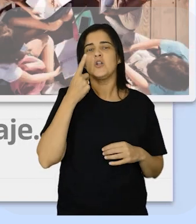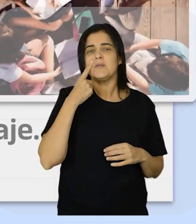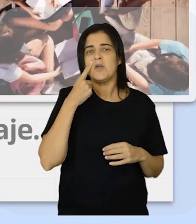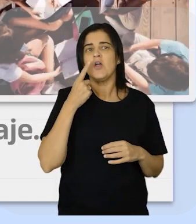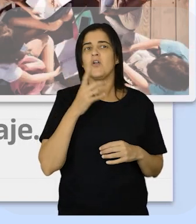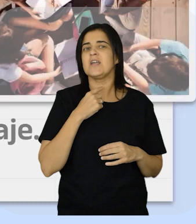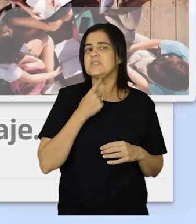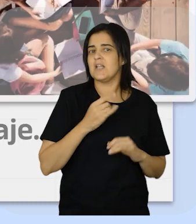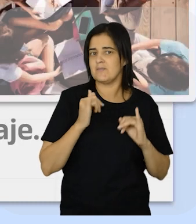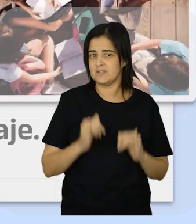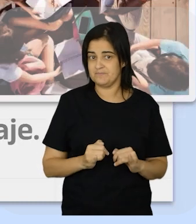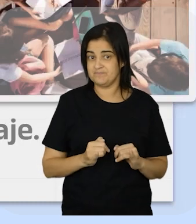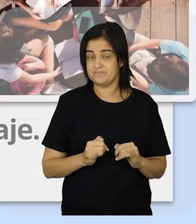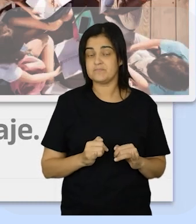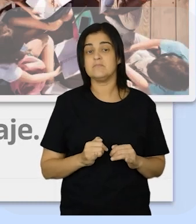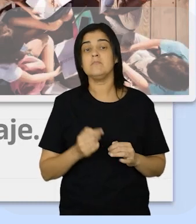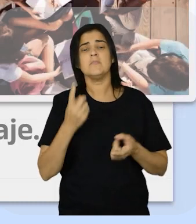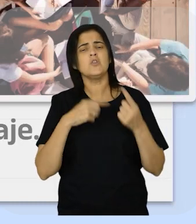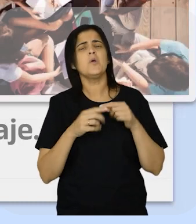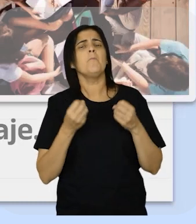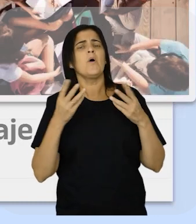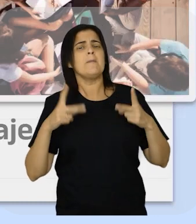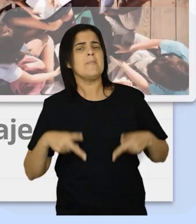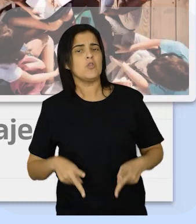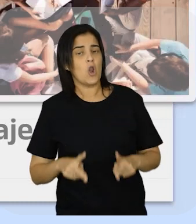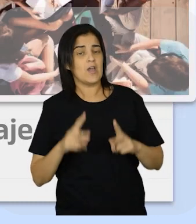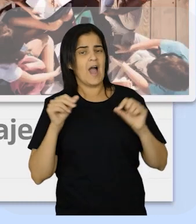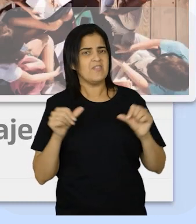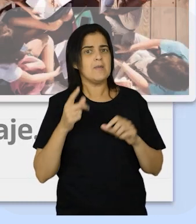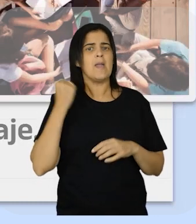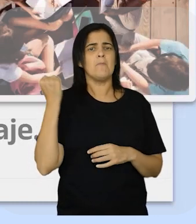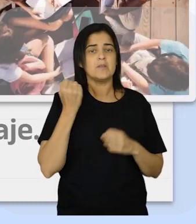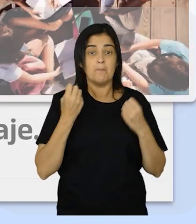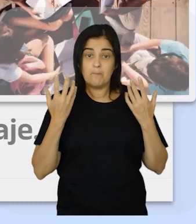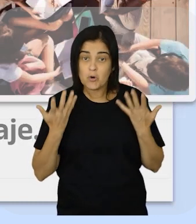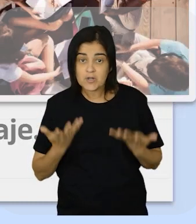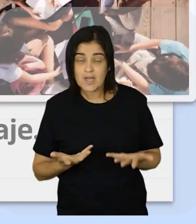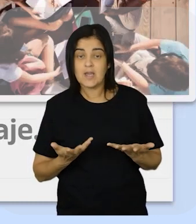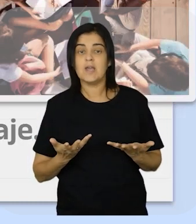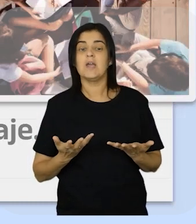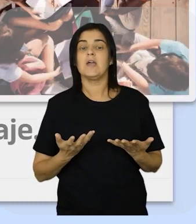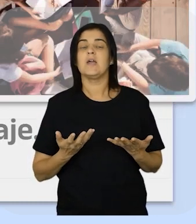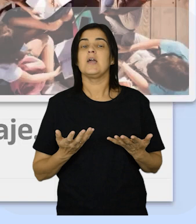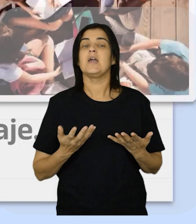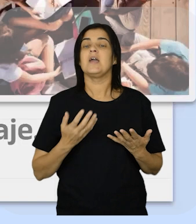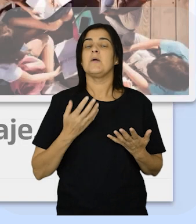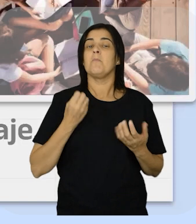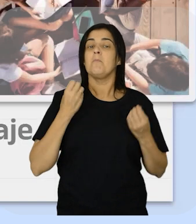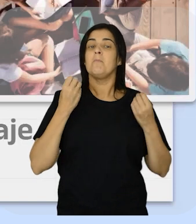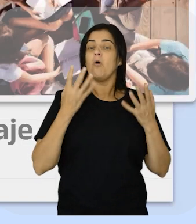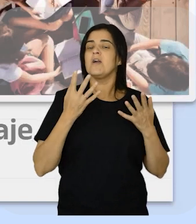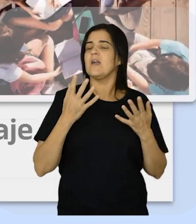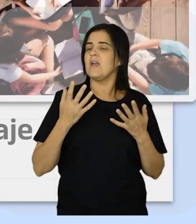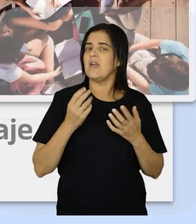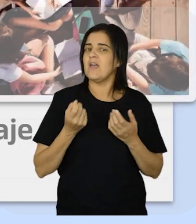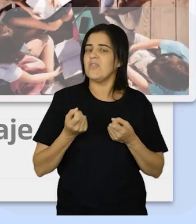es válido. Entonces, ¿por qué la metodología activa es tan importante? La metodología activa es tan importante porque